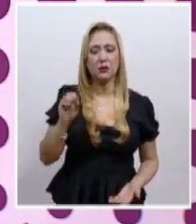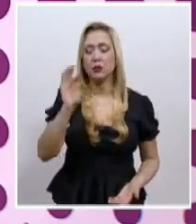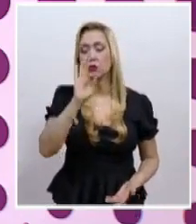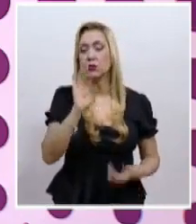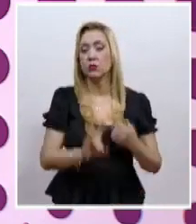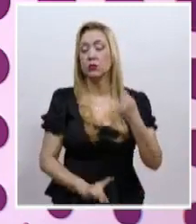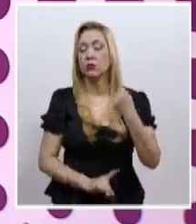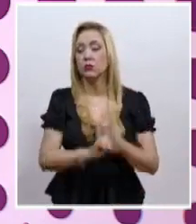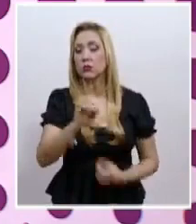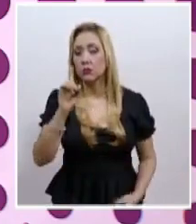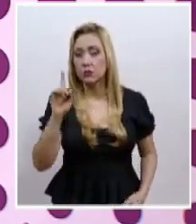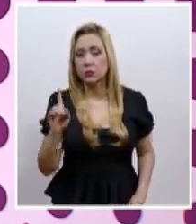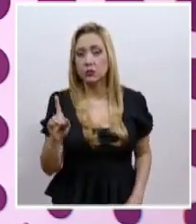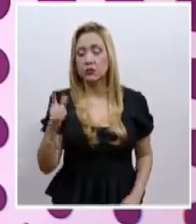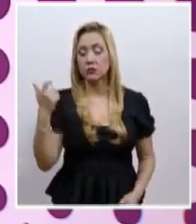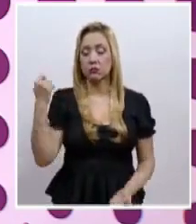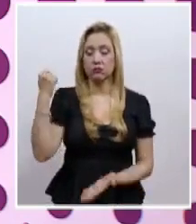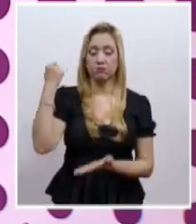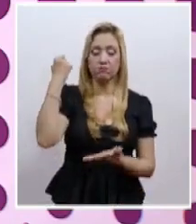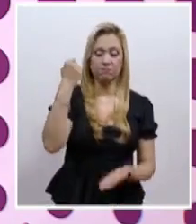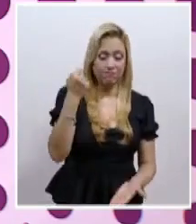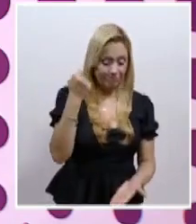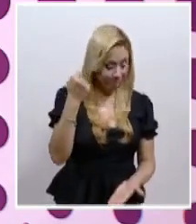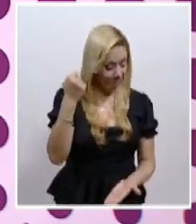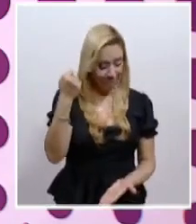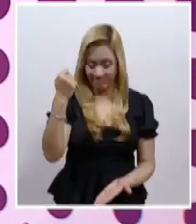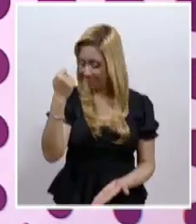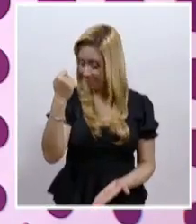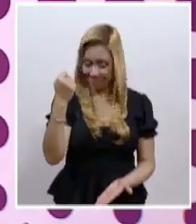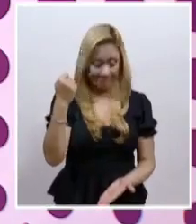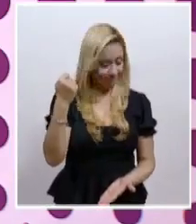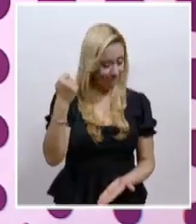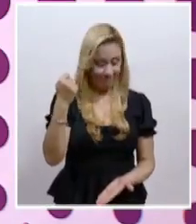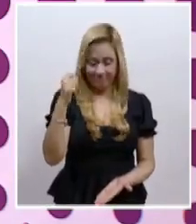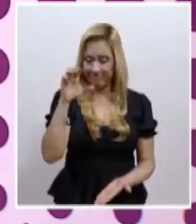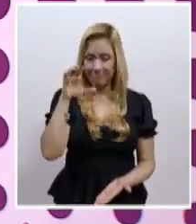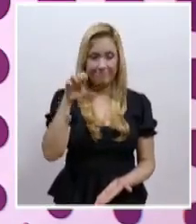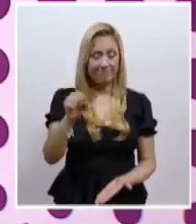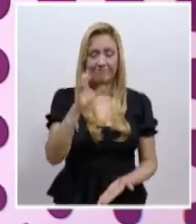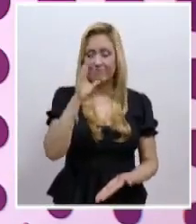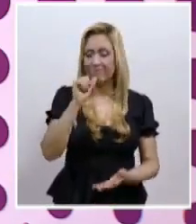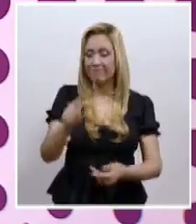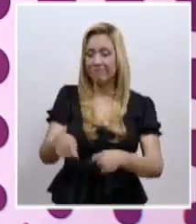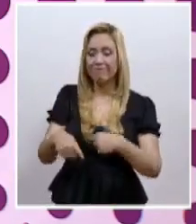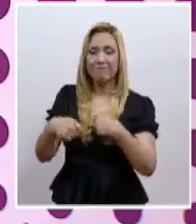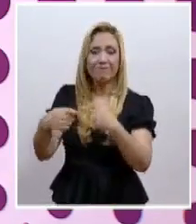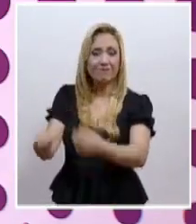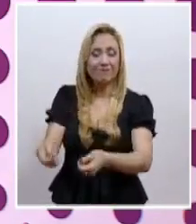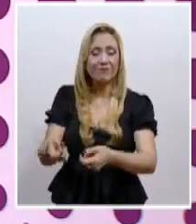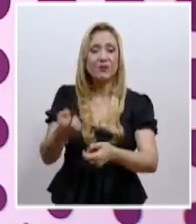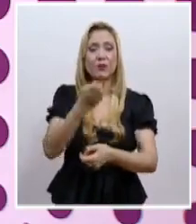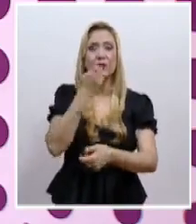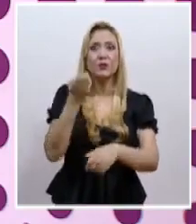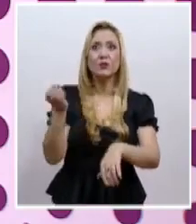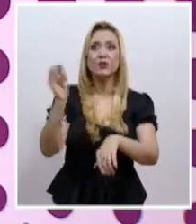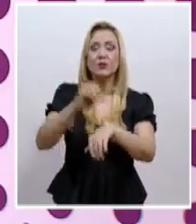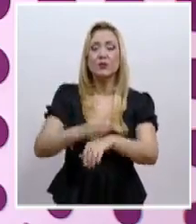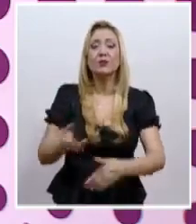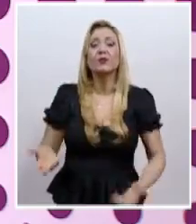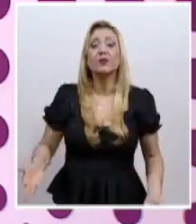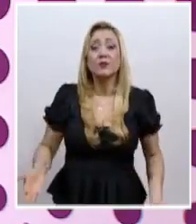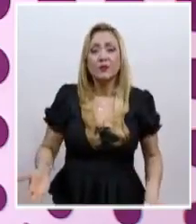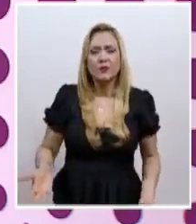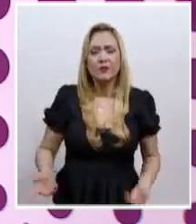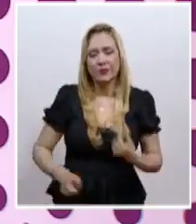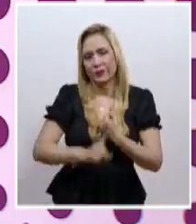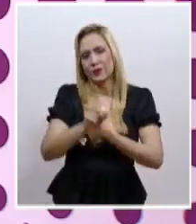con el presupuesto y no se puede otorgar un, una educación digna, pues tenemos un problema